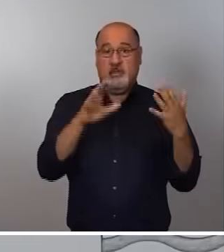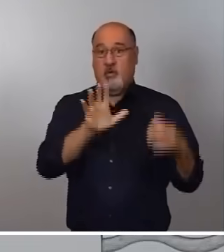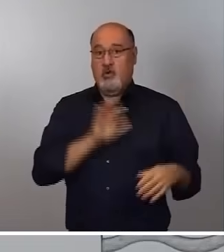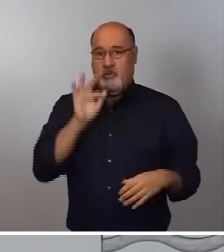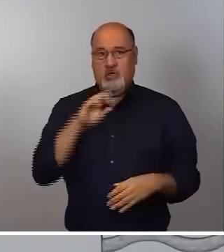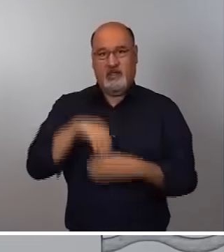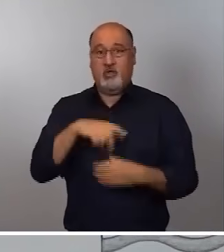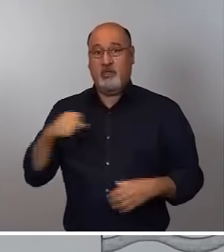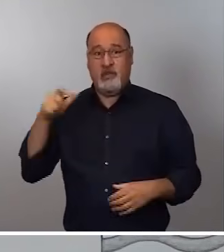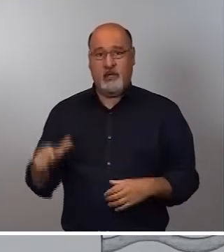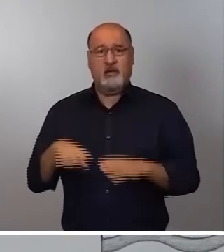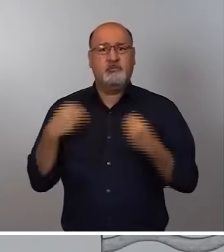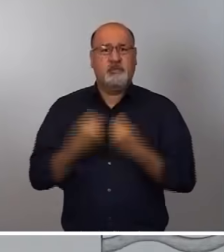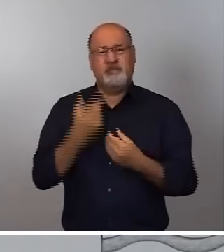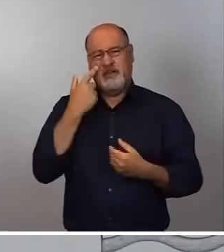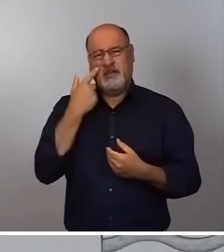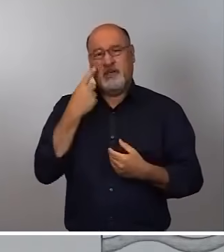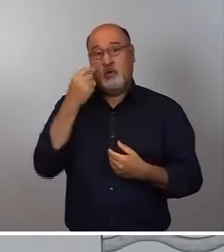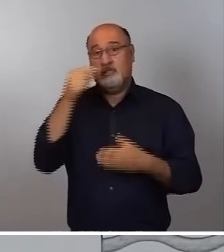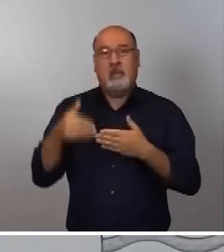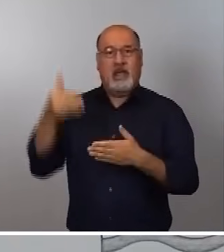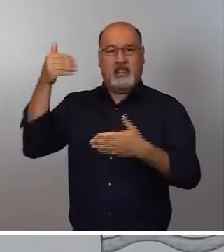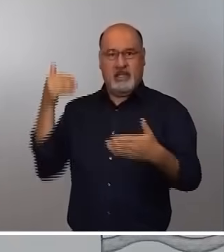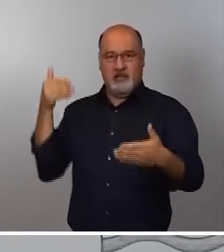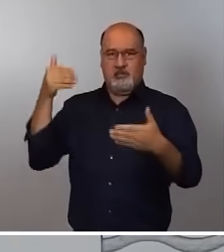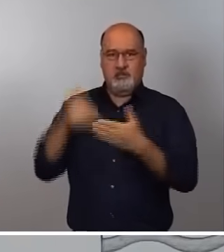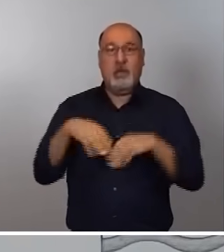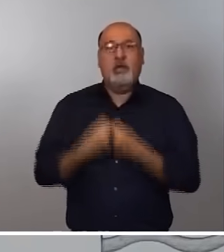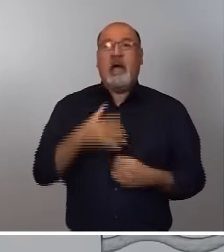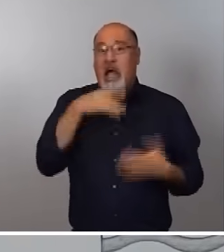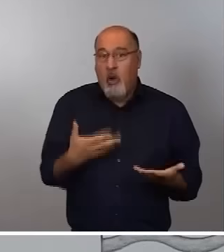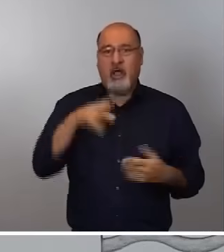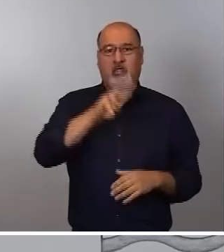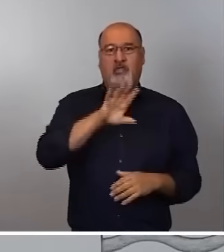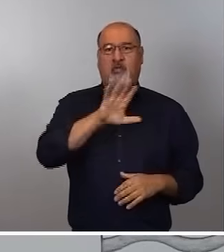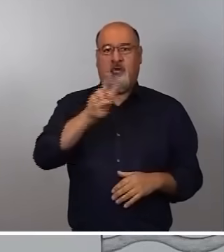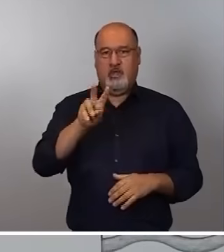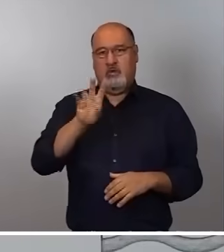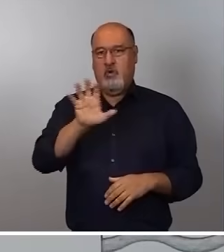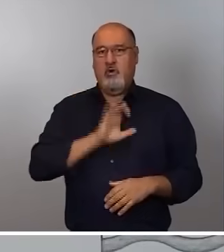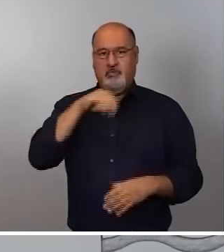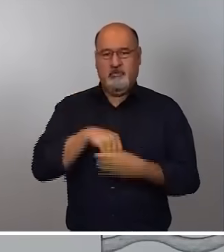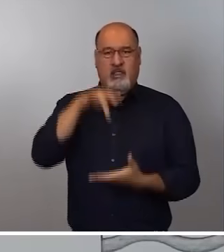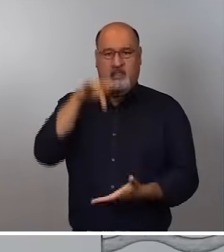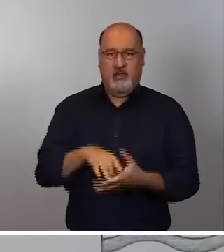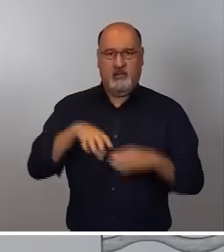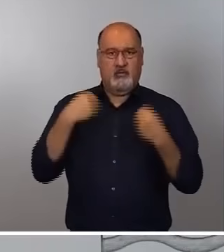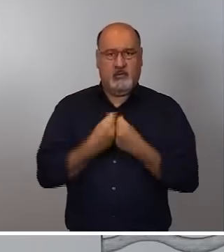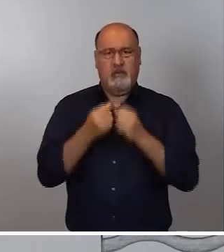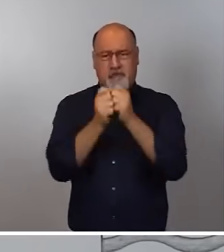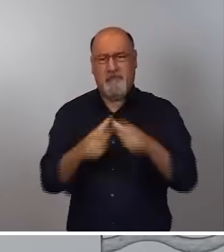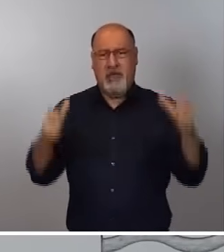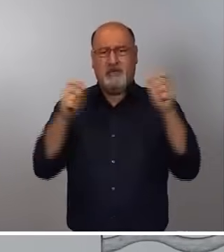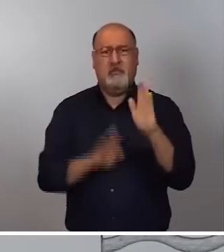habitantes observados en la semana anterior a los 252 casos registrados en el día de hoy esto es un incremento de un